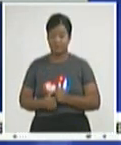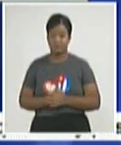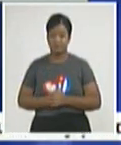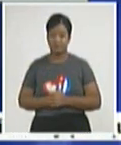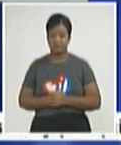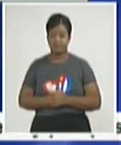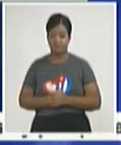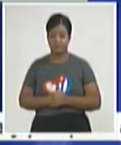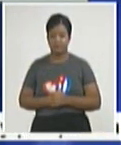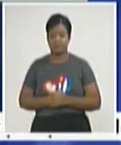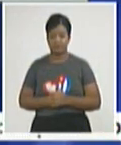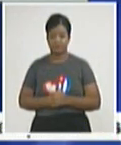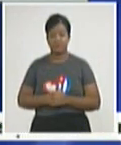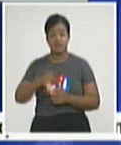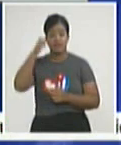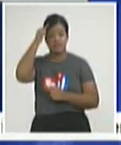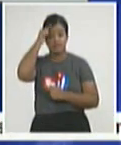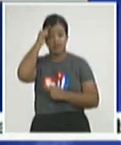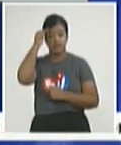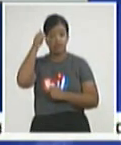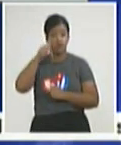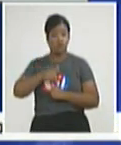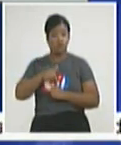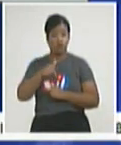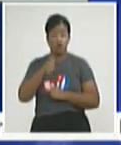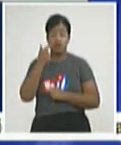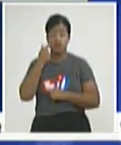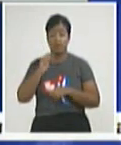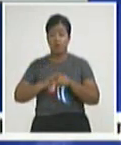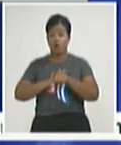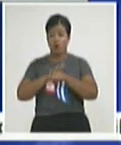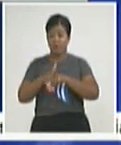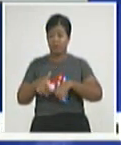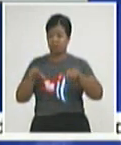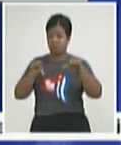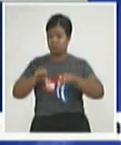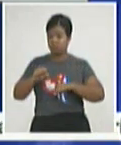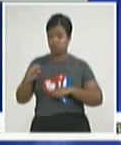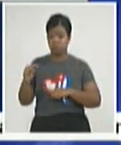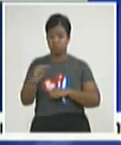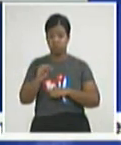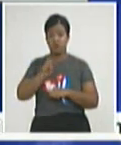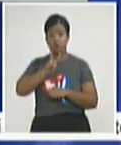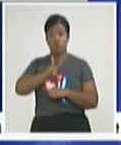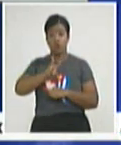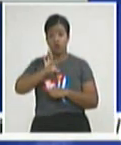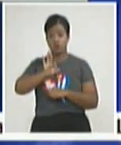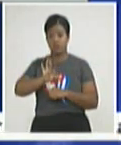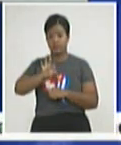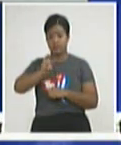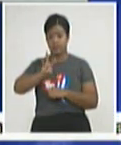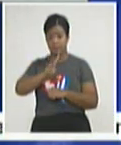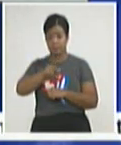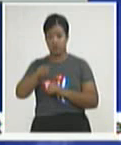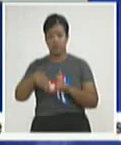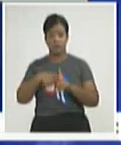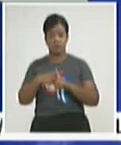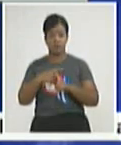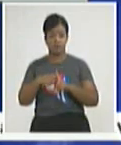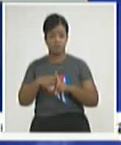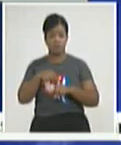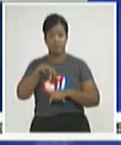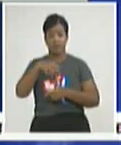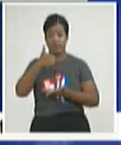municipios. Sandino, hoy con el panorama más desfavorable en este territorio, 283 casos positivos, Pinar